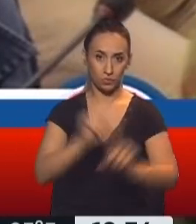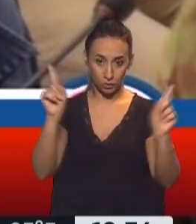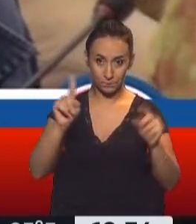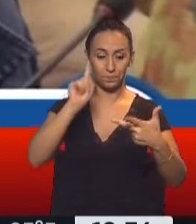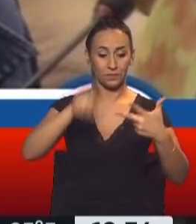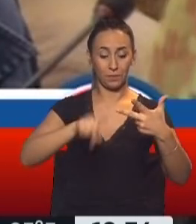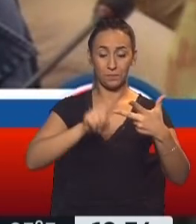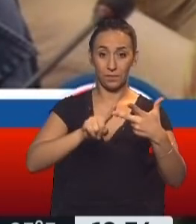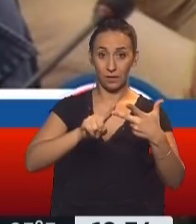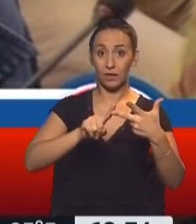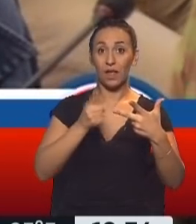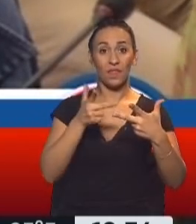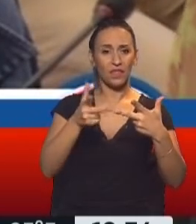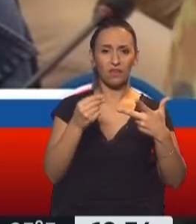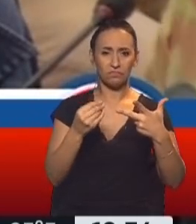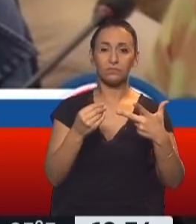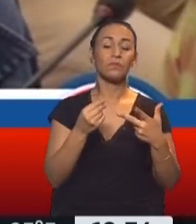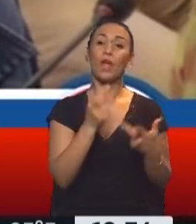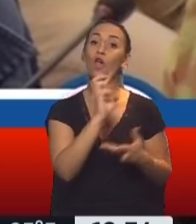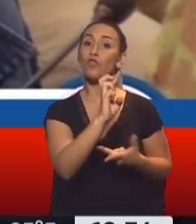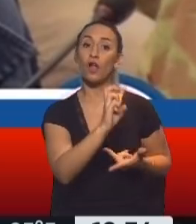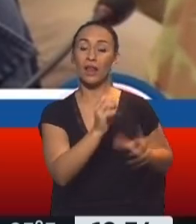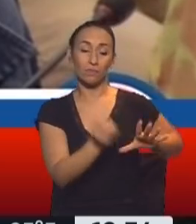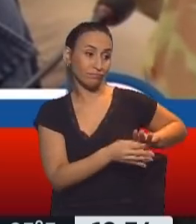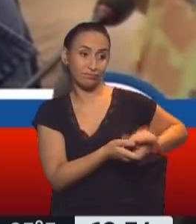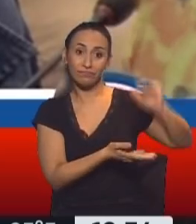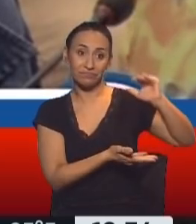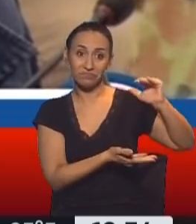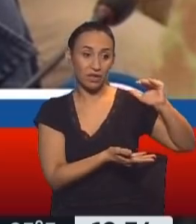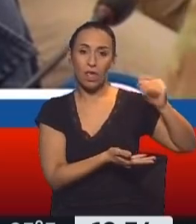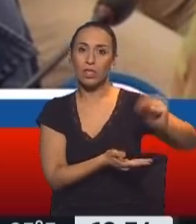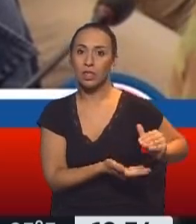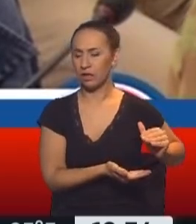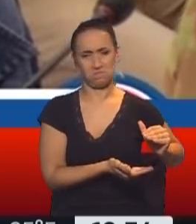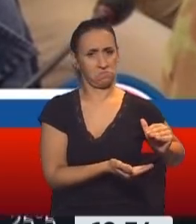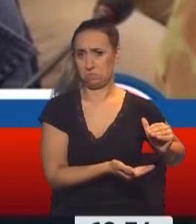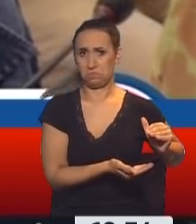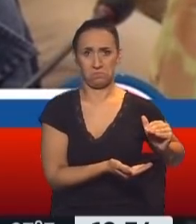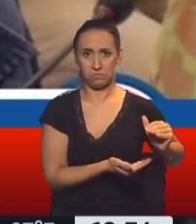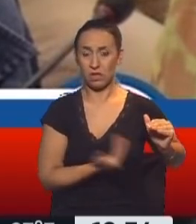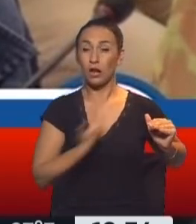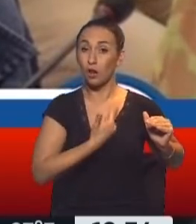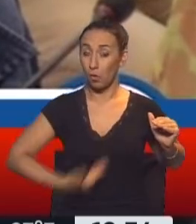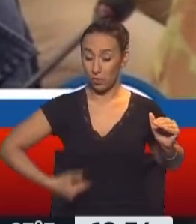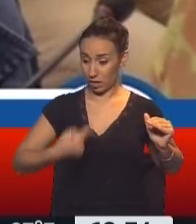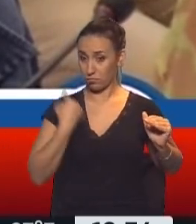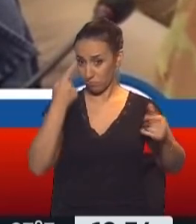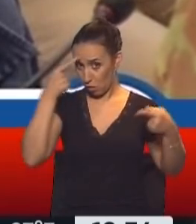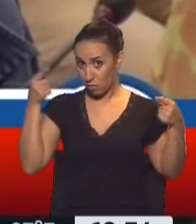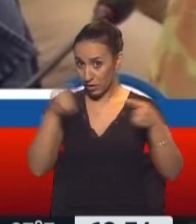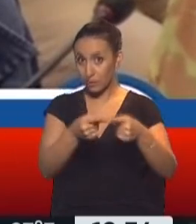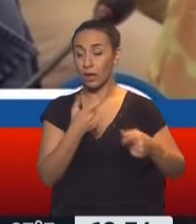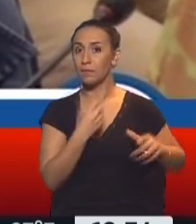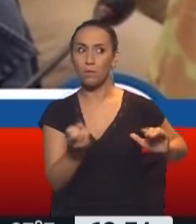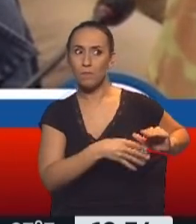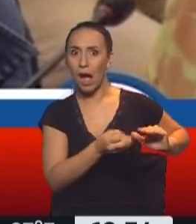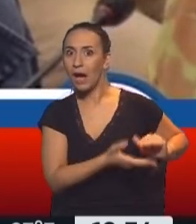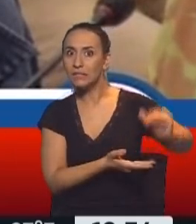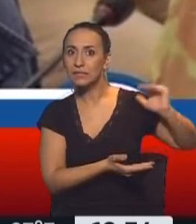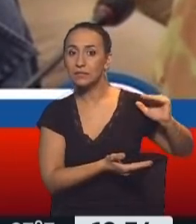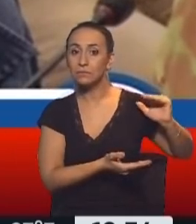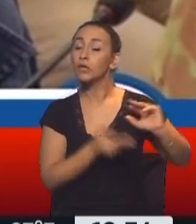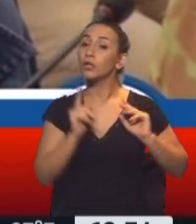Economía que no hubo caída de reservas durante este año y que el objetivo del gobierno es seguir acumulando reservas, pero también